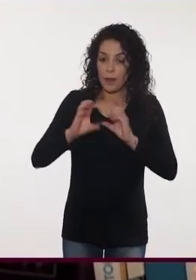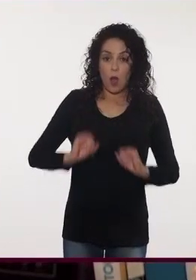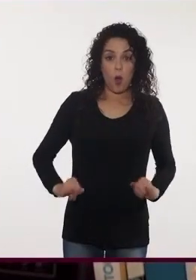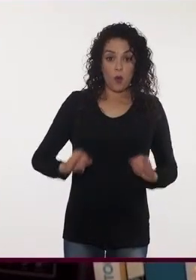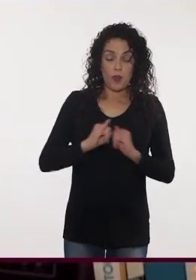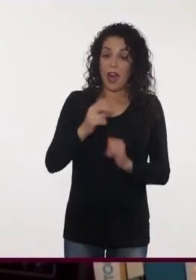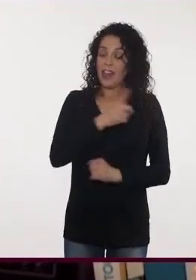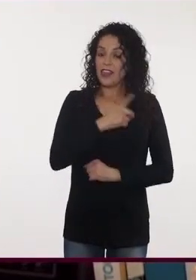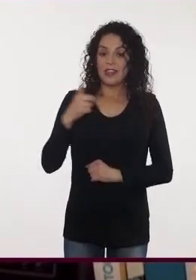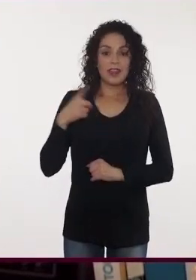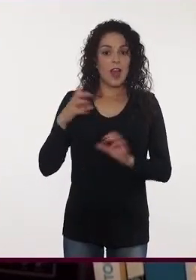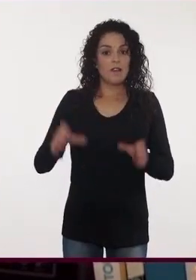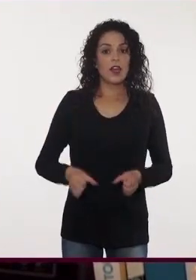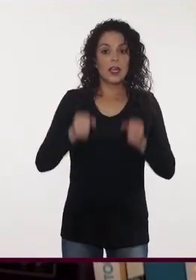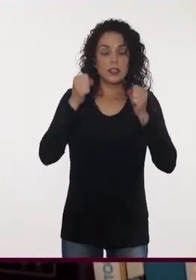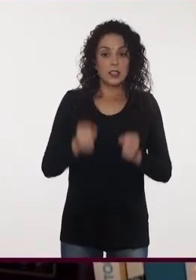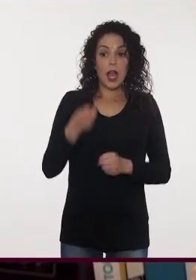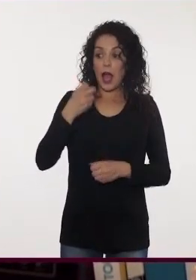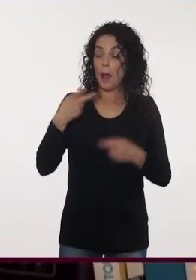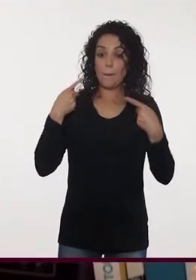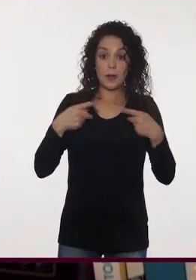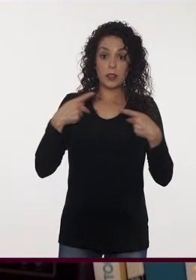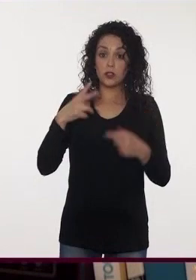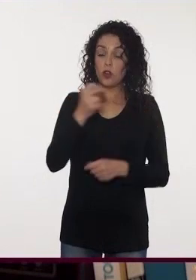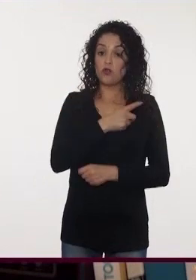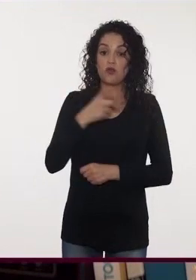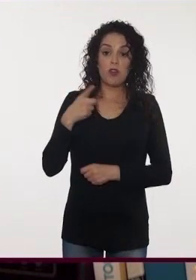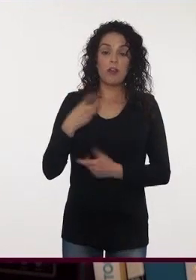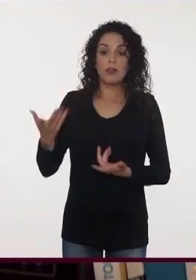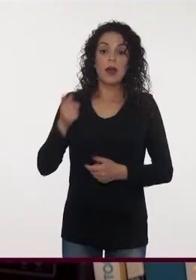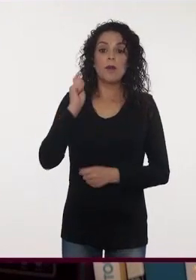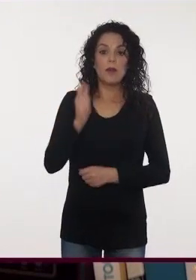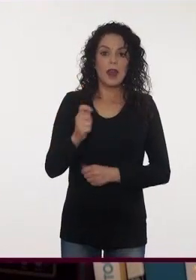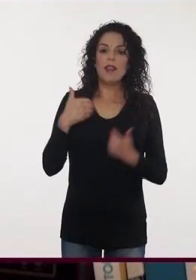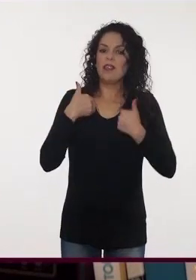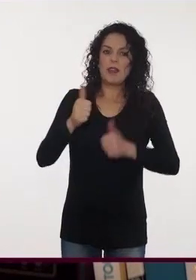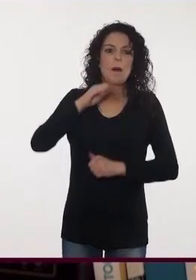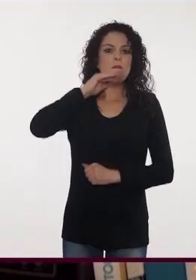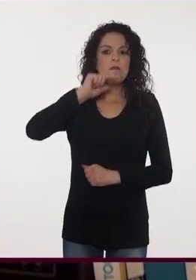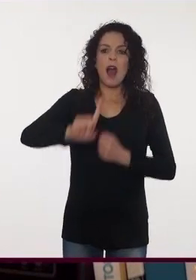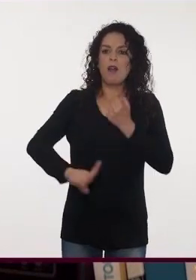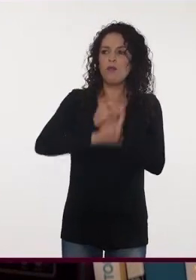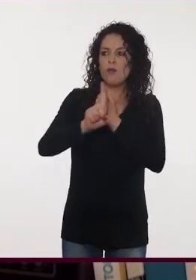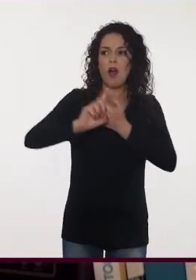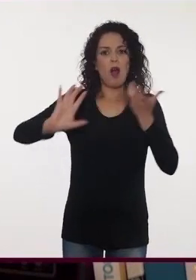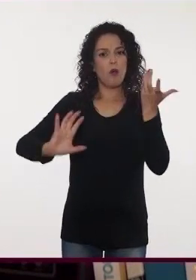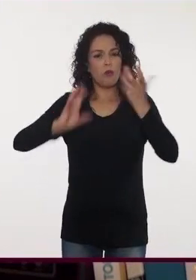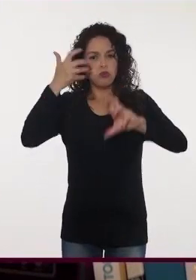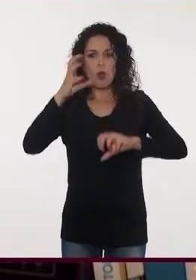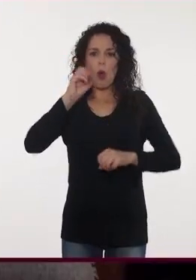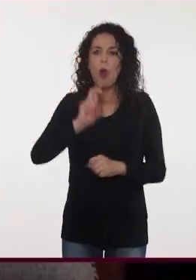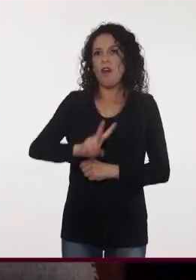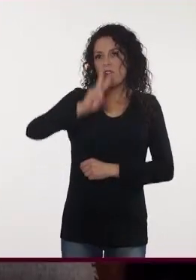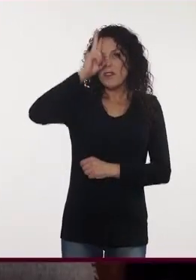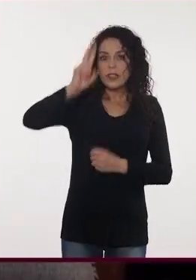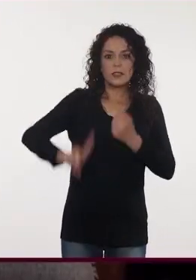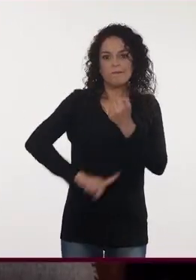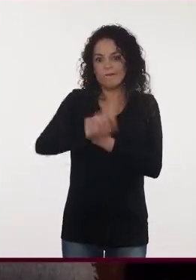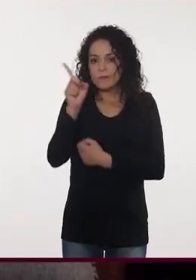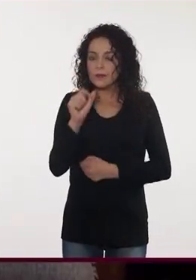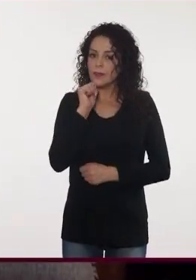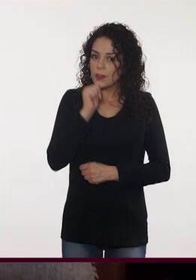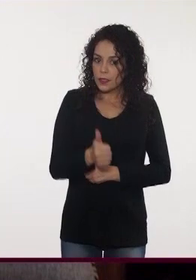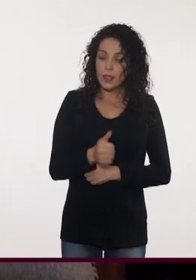deben asegurarse de no exponer a estas personas a situaciones de malos entendidos, conflictos o de amenaza. También